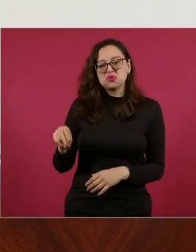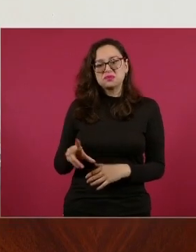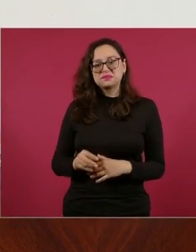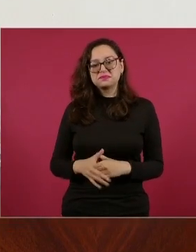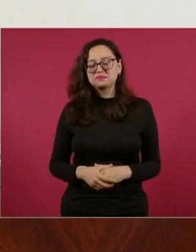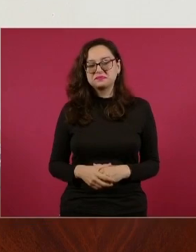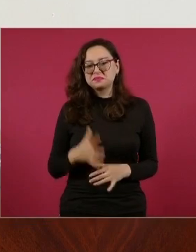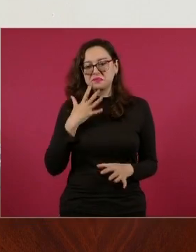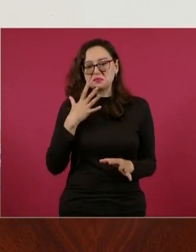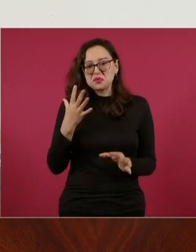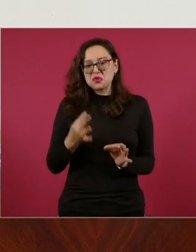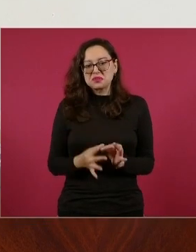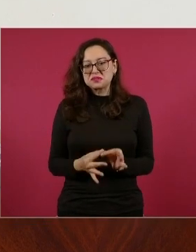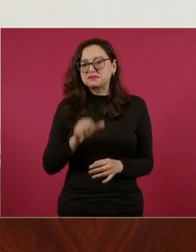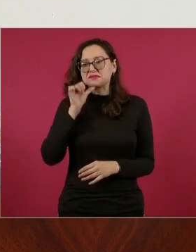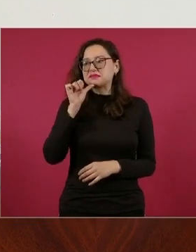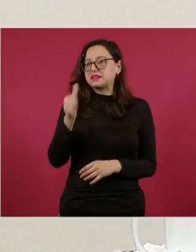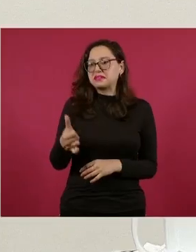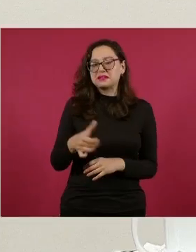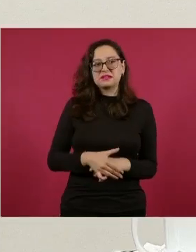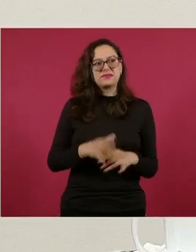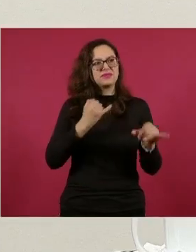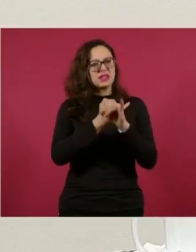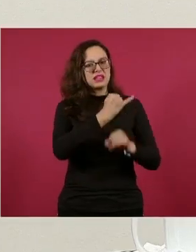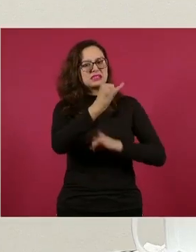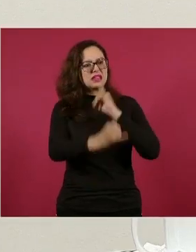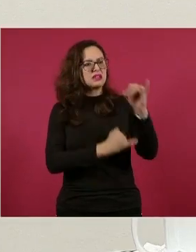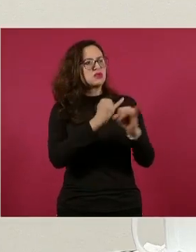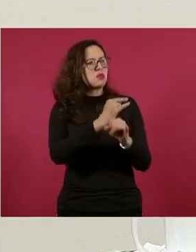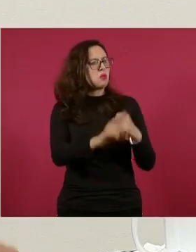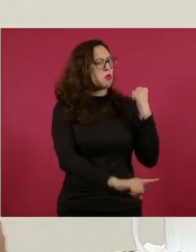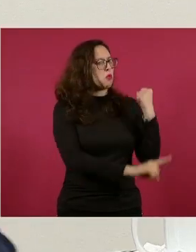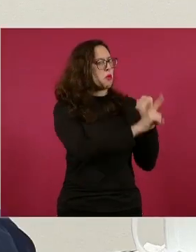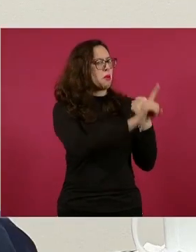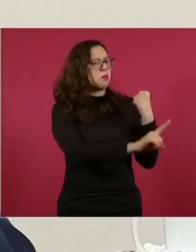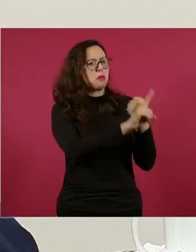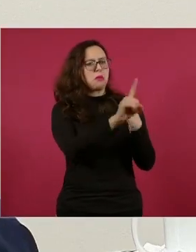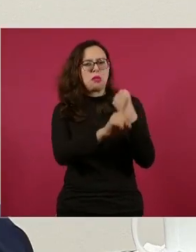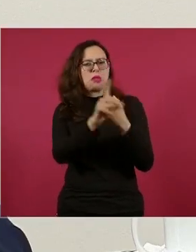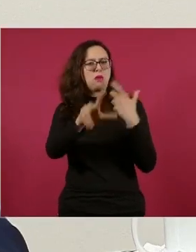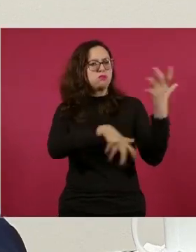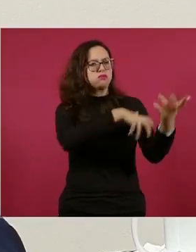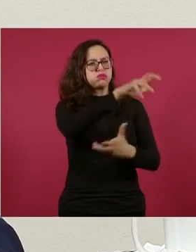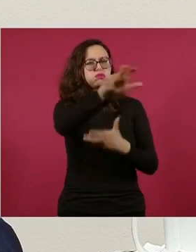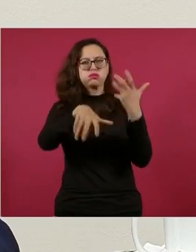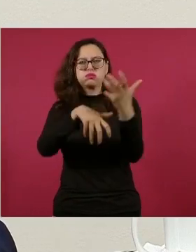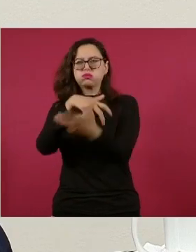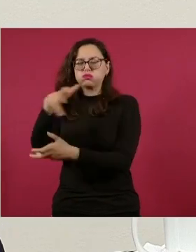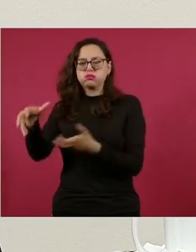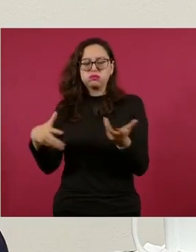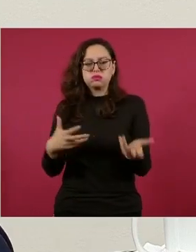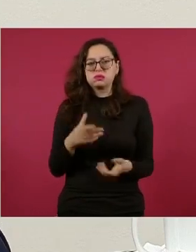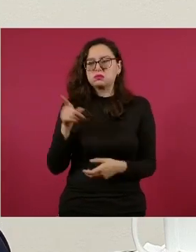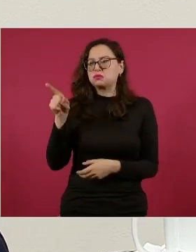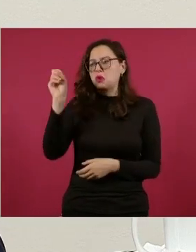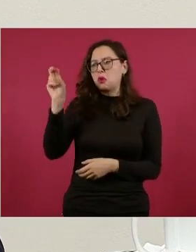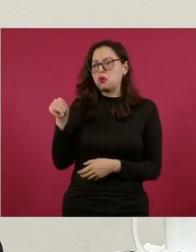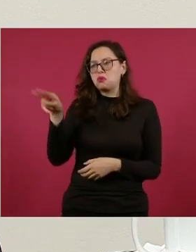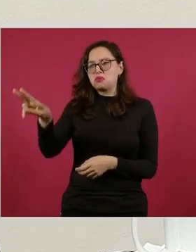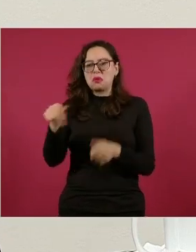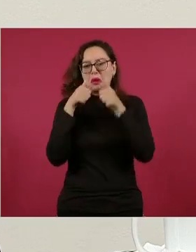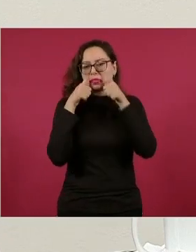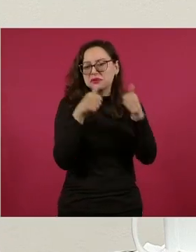Muchos de los problemas, conflictos internacionales se originan porque no los atienden